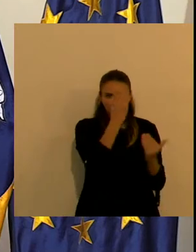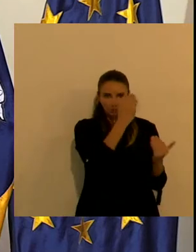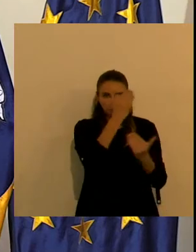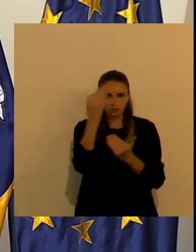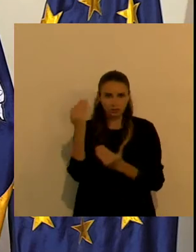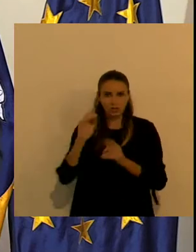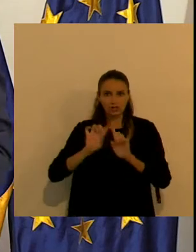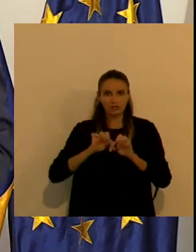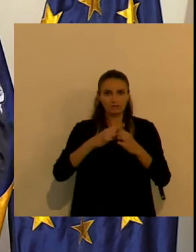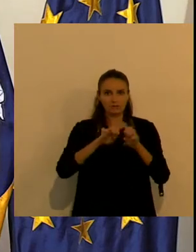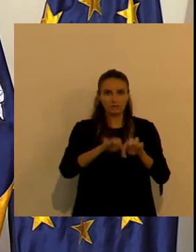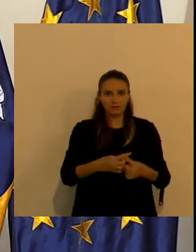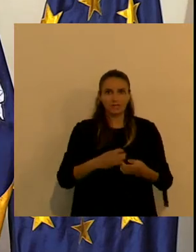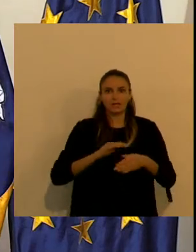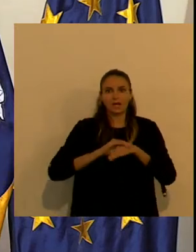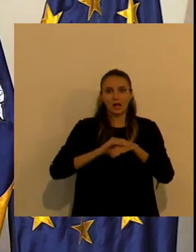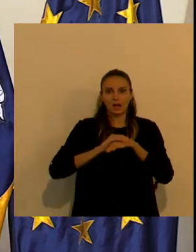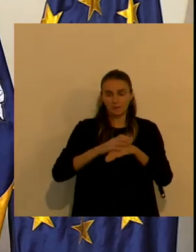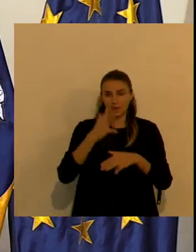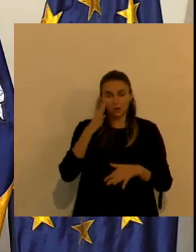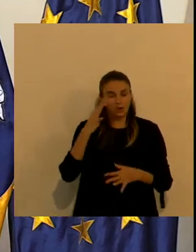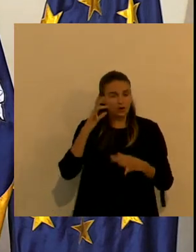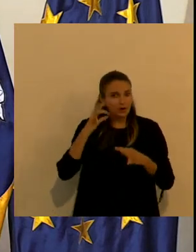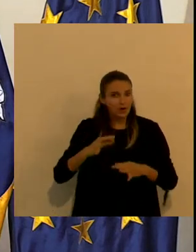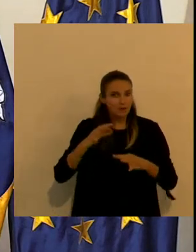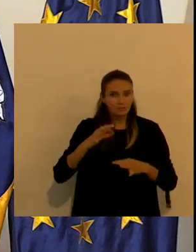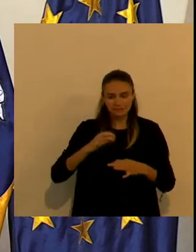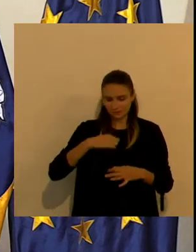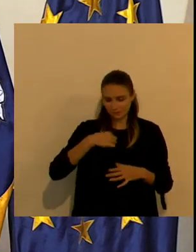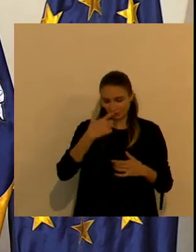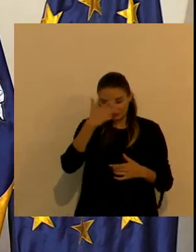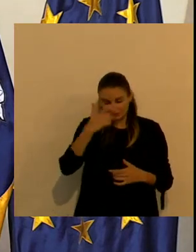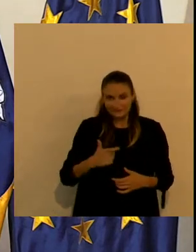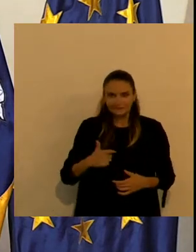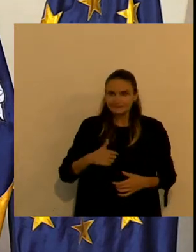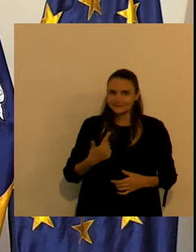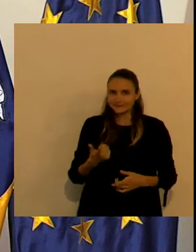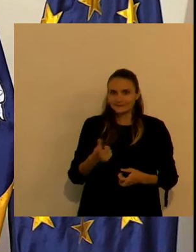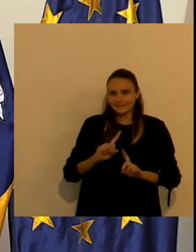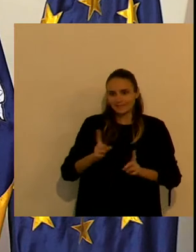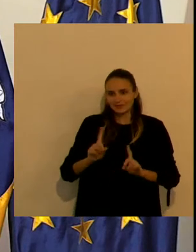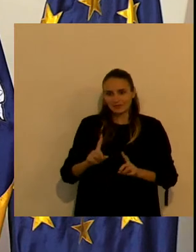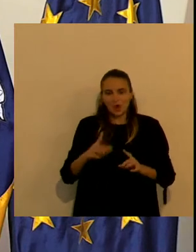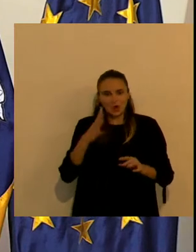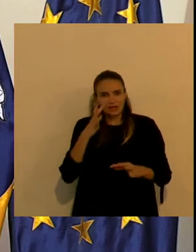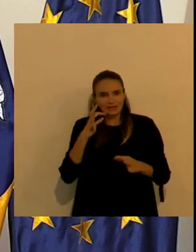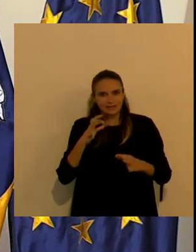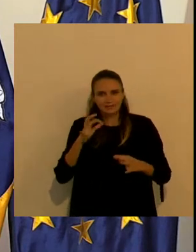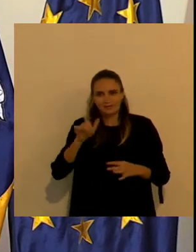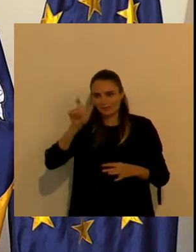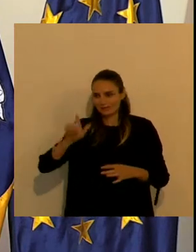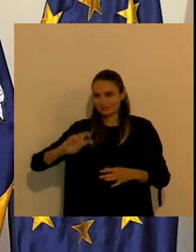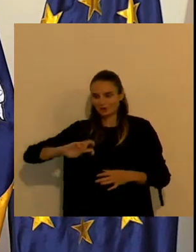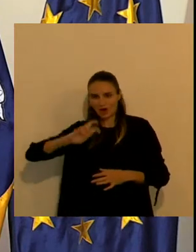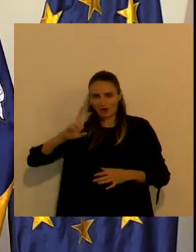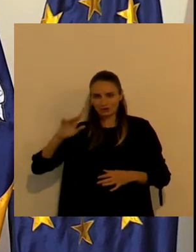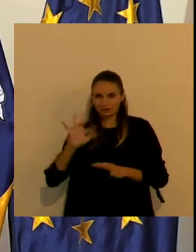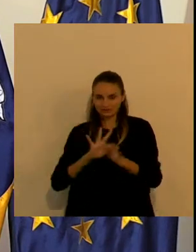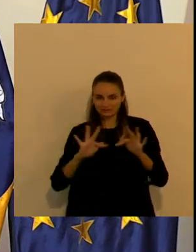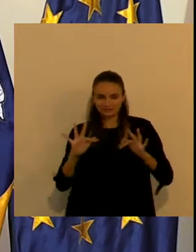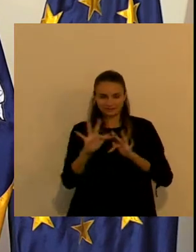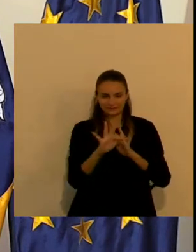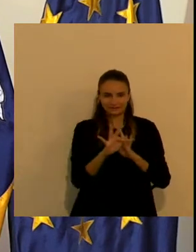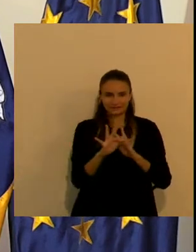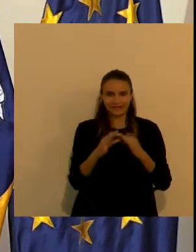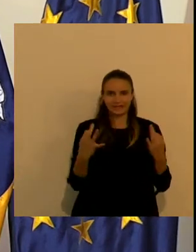En realidad no debería ser yo quien está aquí, deberían ser Samuel y Takaaki. Pues ellos, afortunadamente, a diferencia